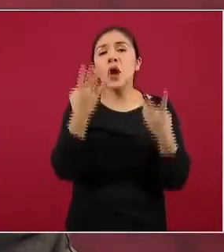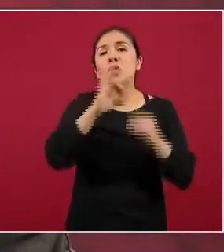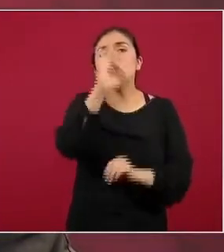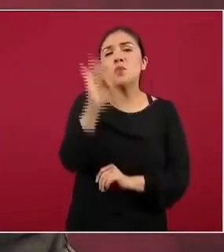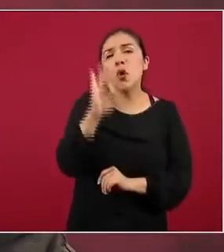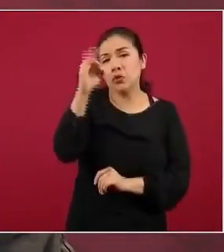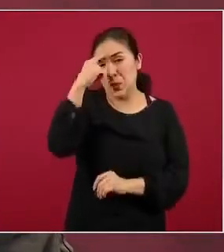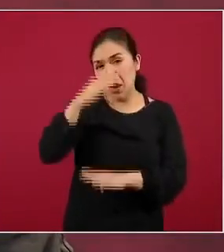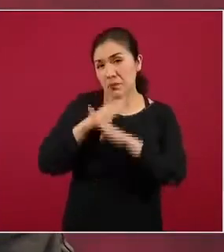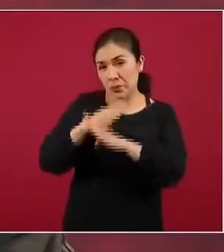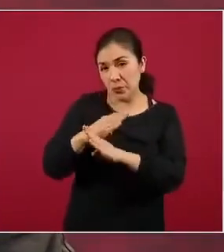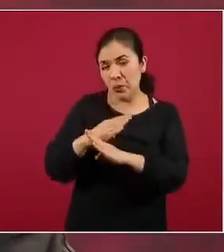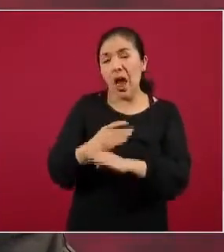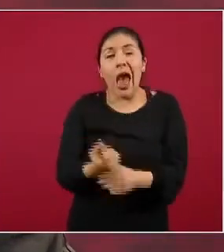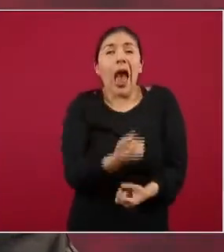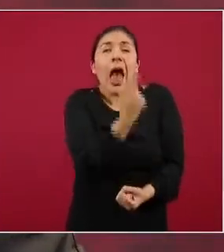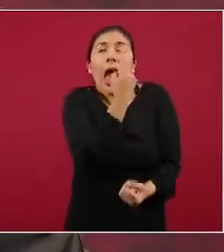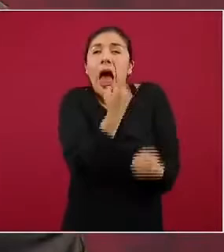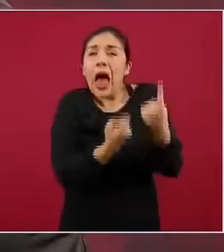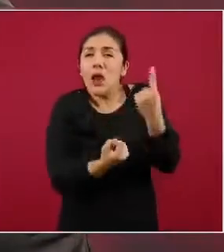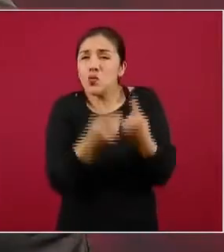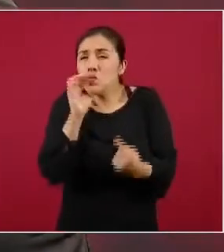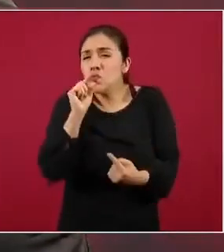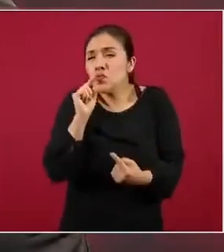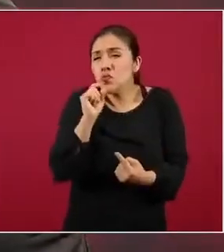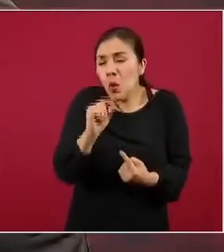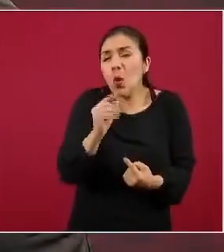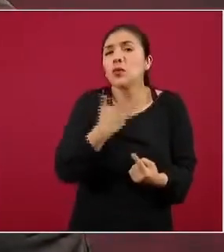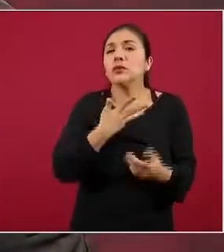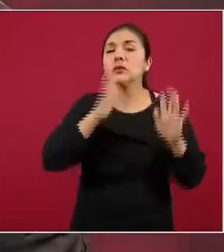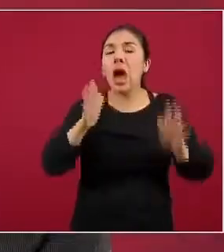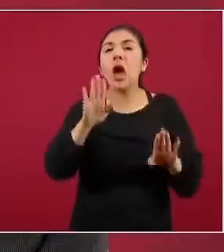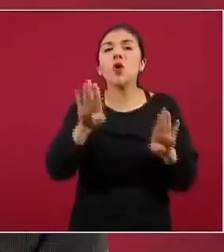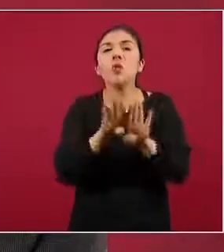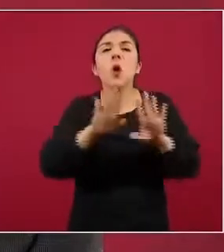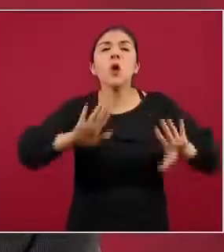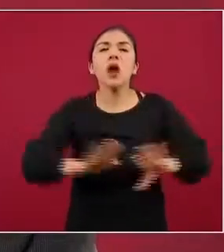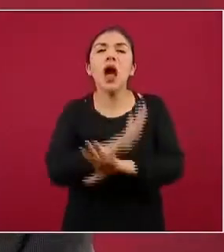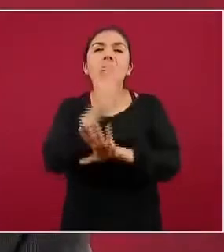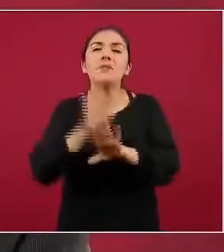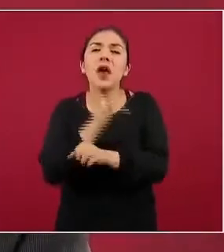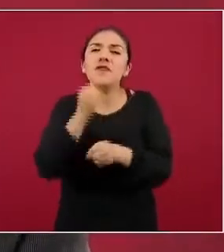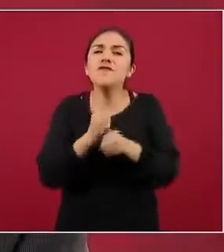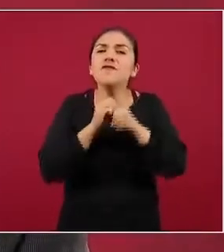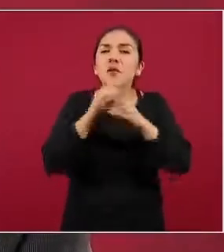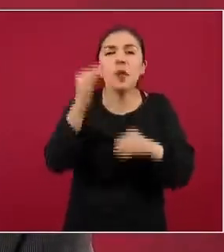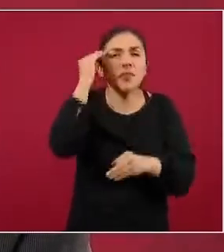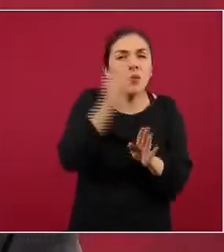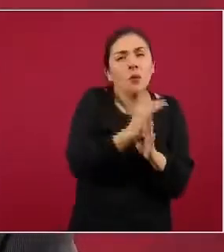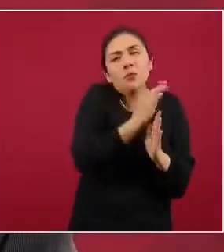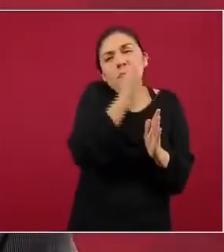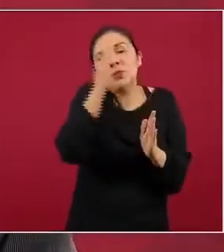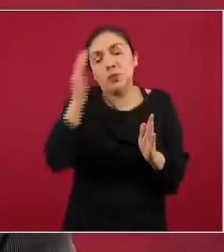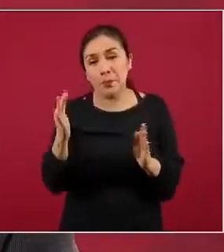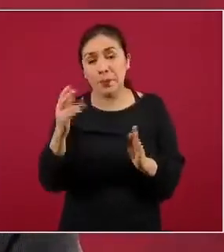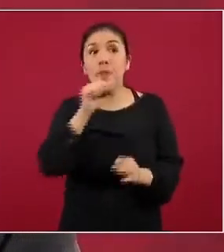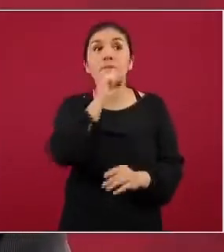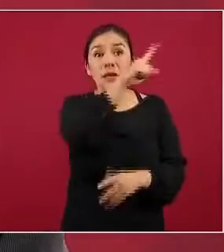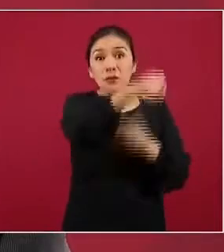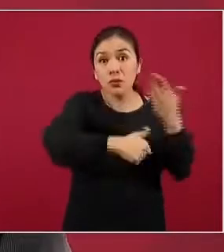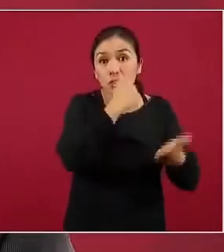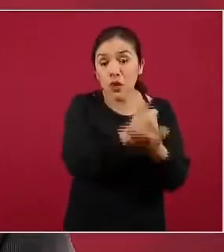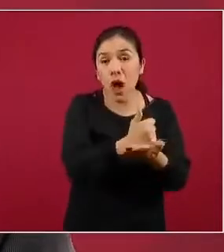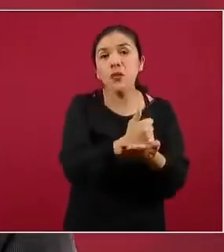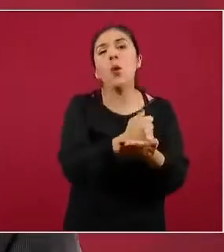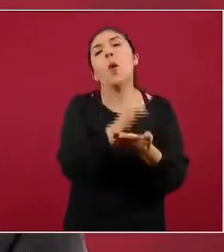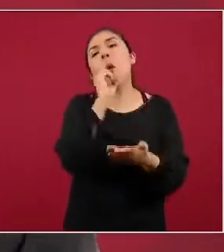inmunidad. Algunos pocos han actualizado la información con el paso del tiempo, de modo que en la misma ciudad o el